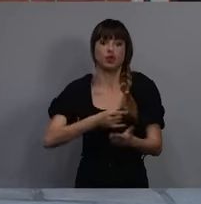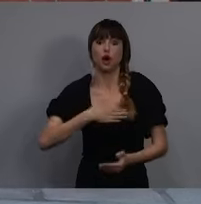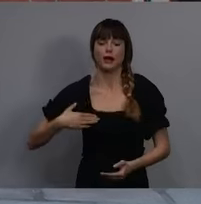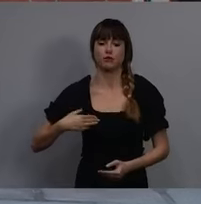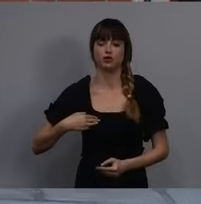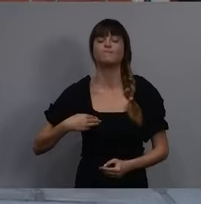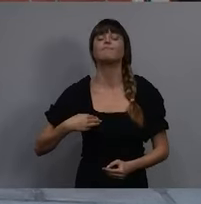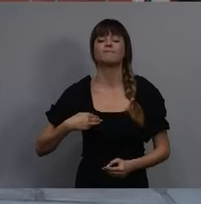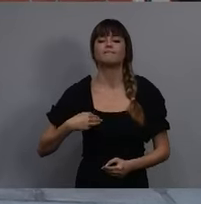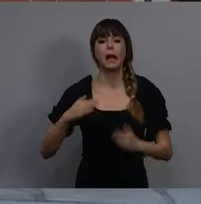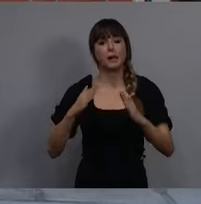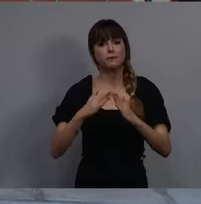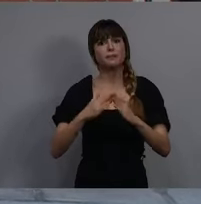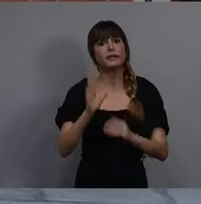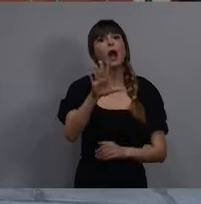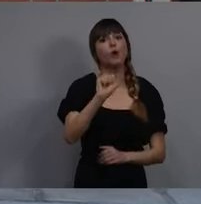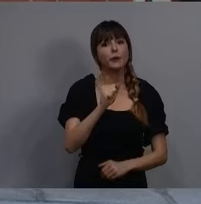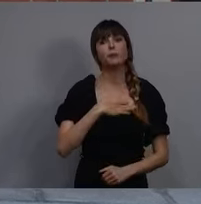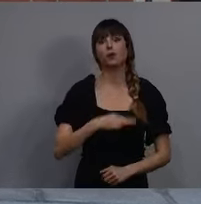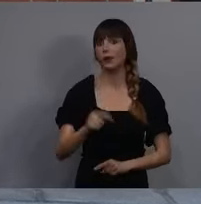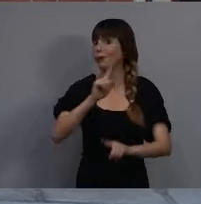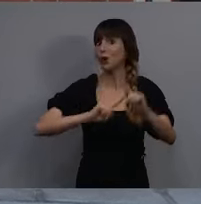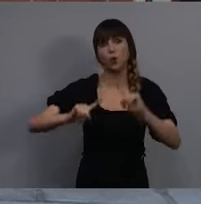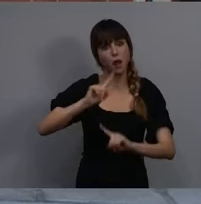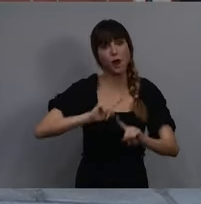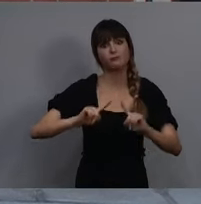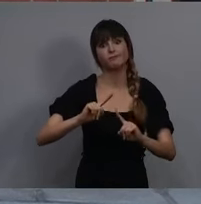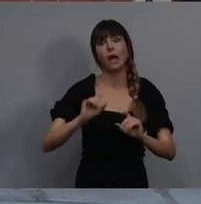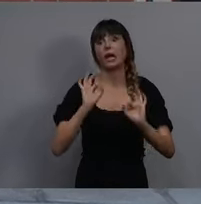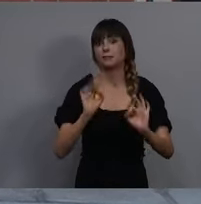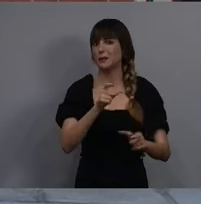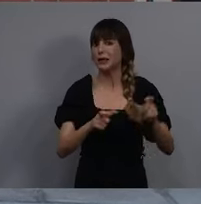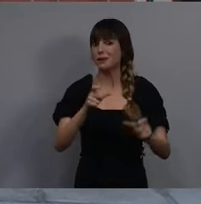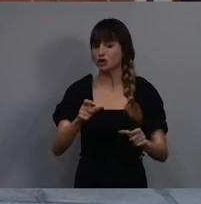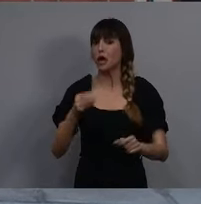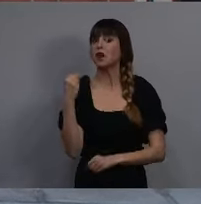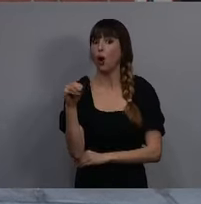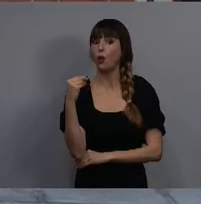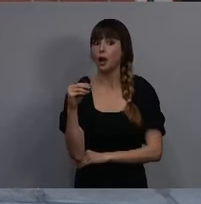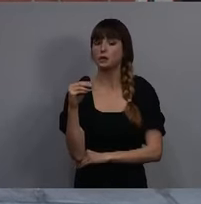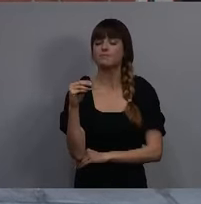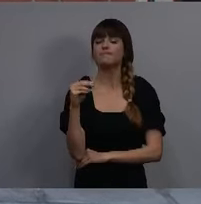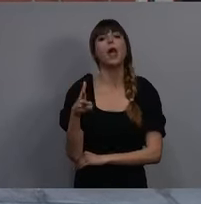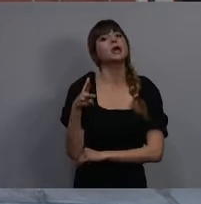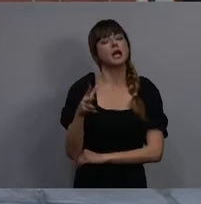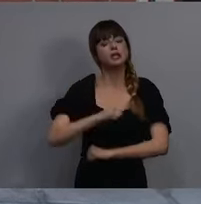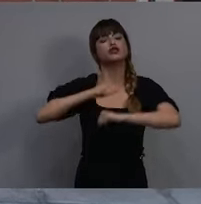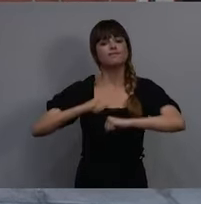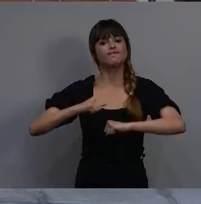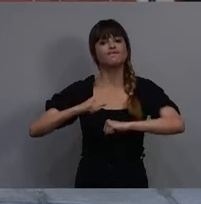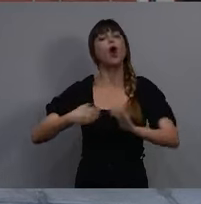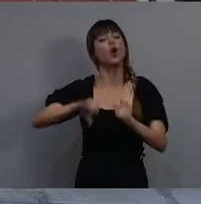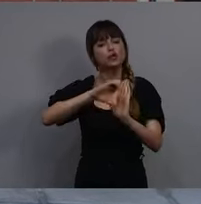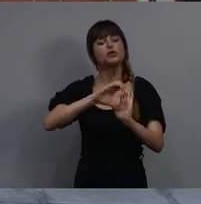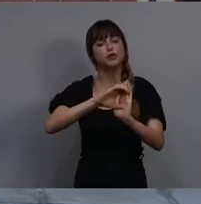mejorar el acceso a la vivienda un auténtico problema sobre todo para la gente joven en nuestro país consolidando este derecho constitucional